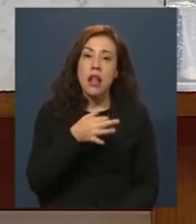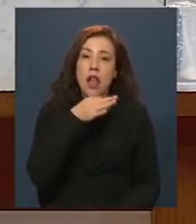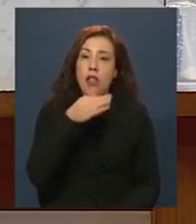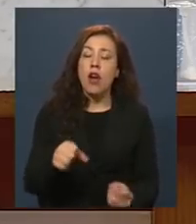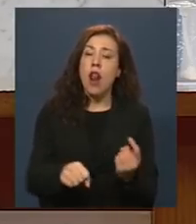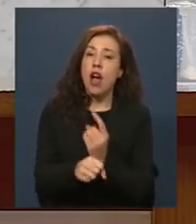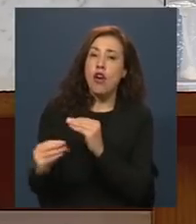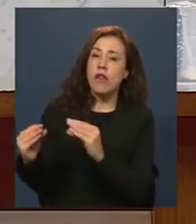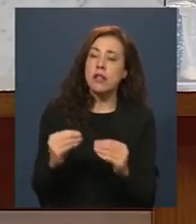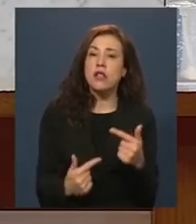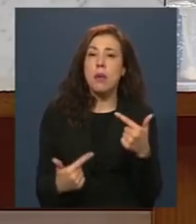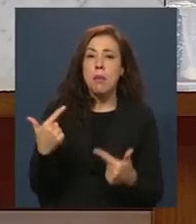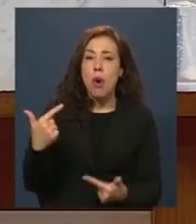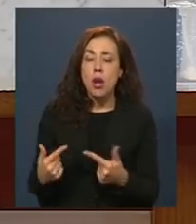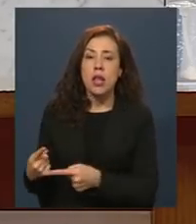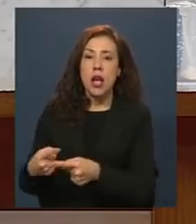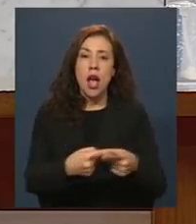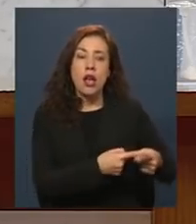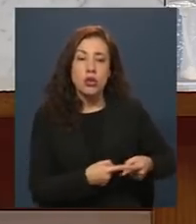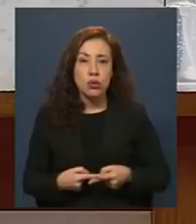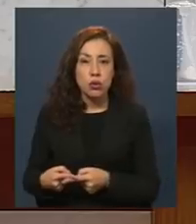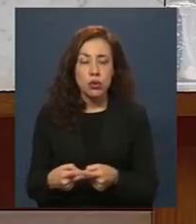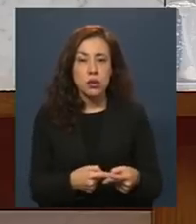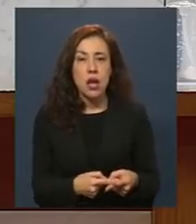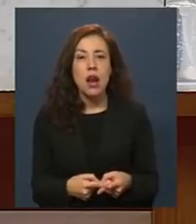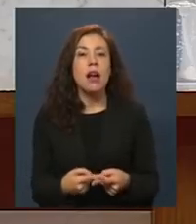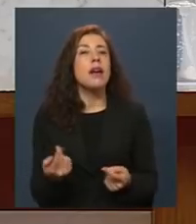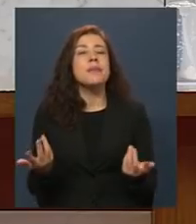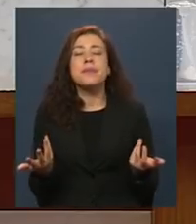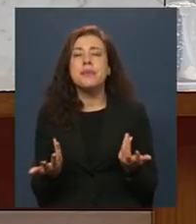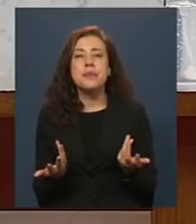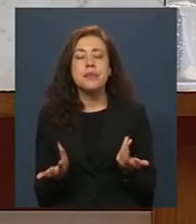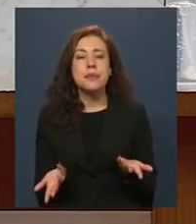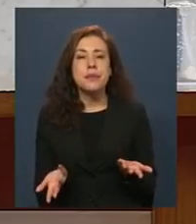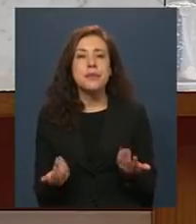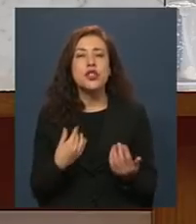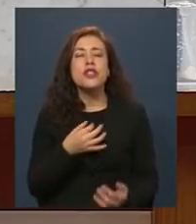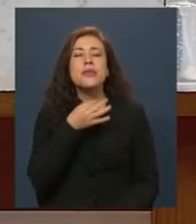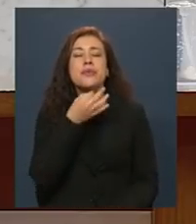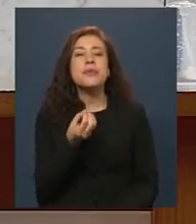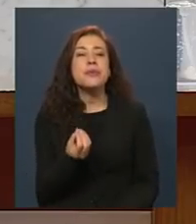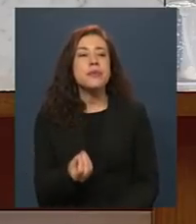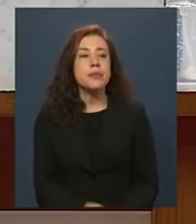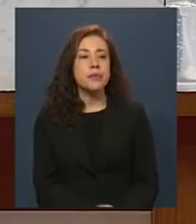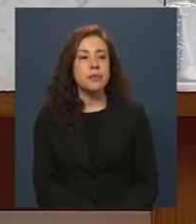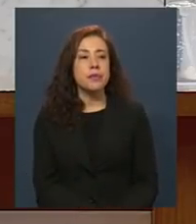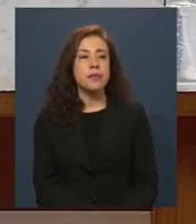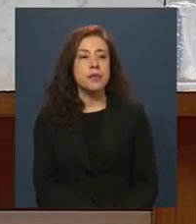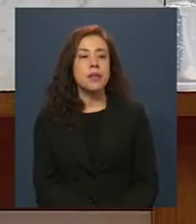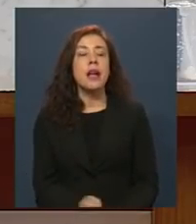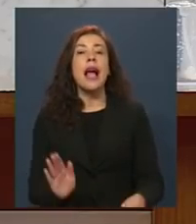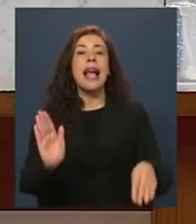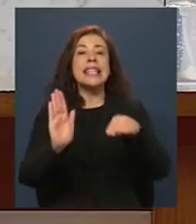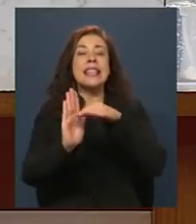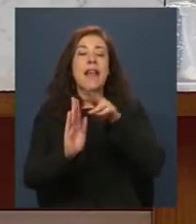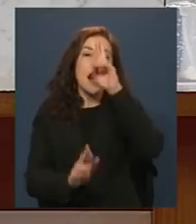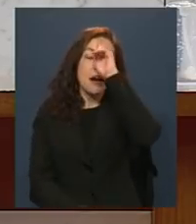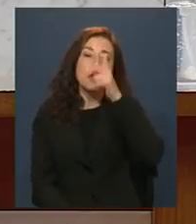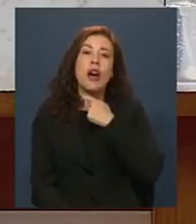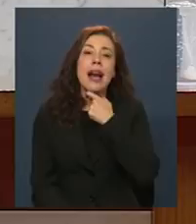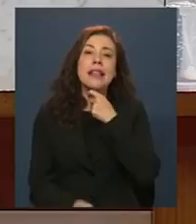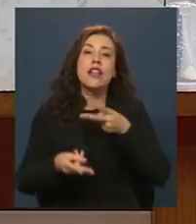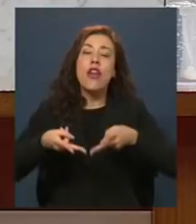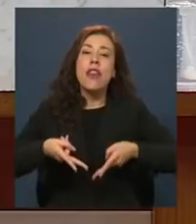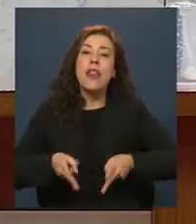diálogos políticos y sociales que hemos sostenido. Me refiero a los estándares de respeto y garantía a los